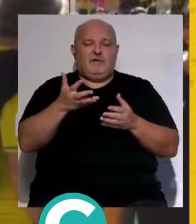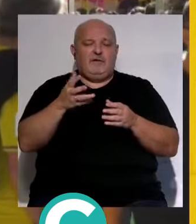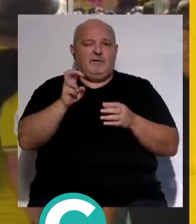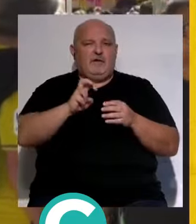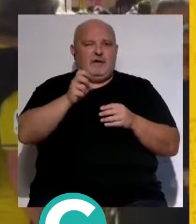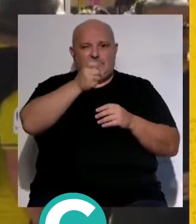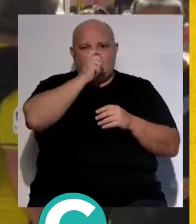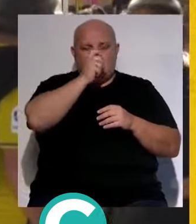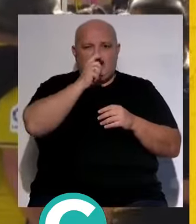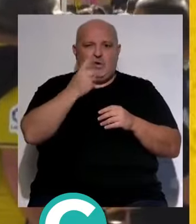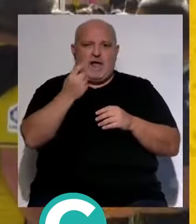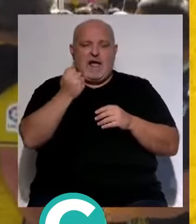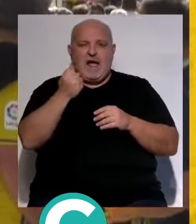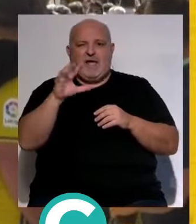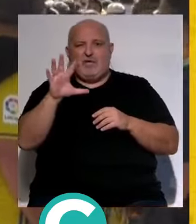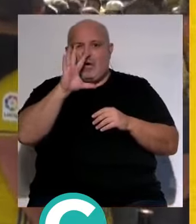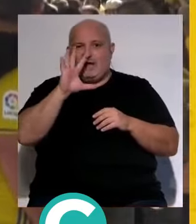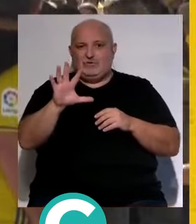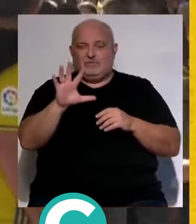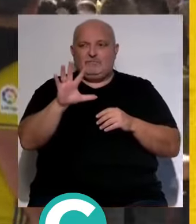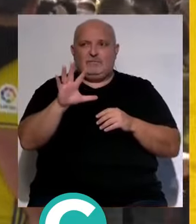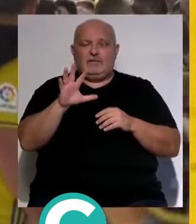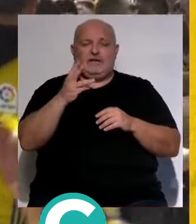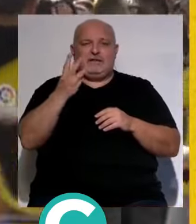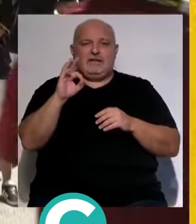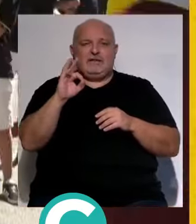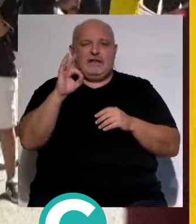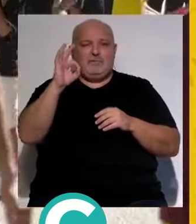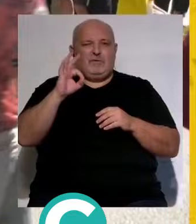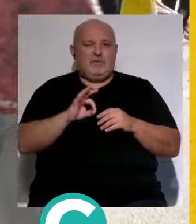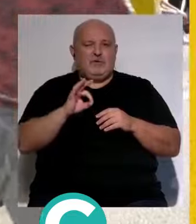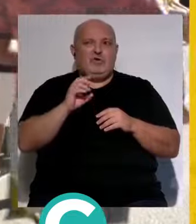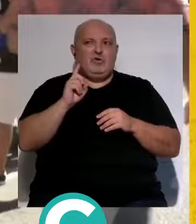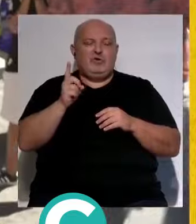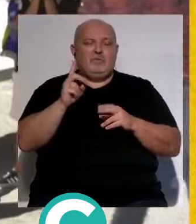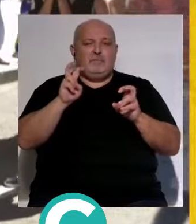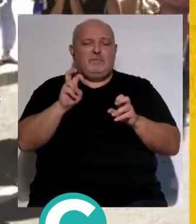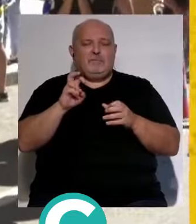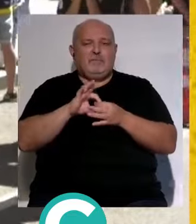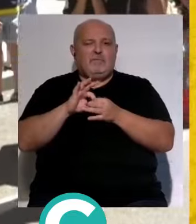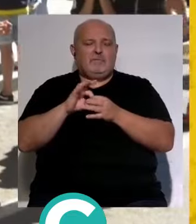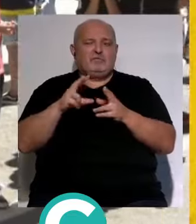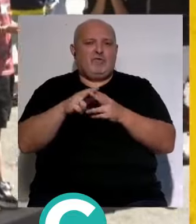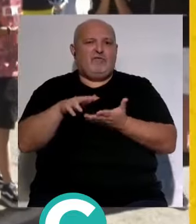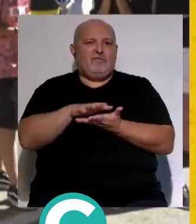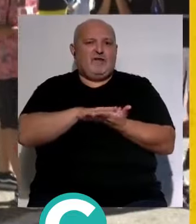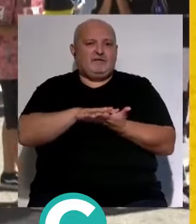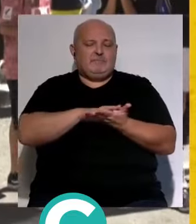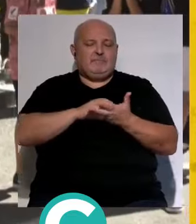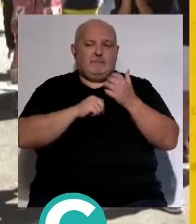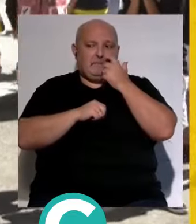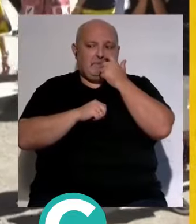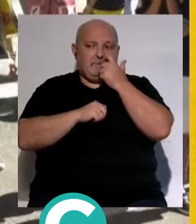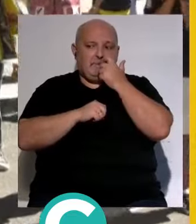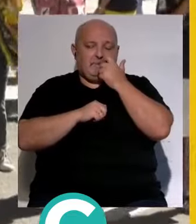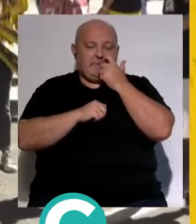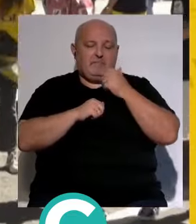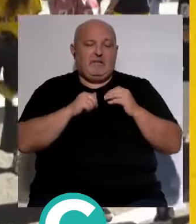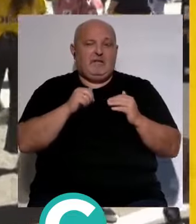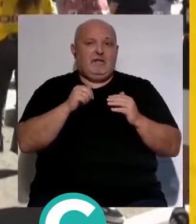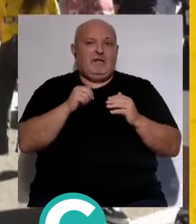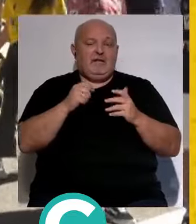una antigüedad de entre 1 y 5 años, de un 30% sobre el precio del abono base. Y ahora que se presume de que va a haber un